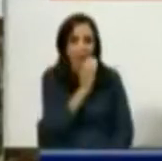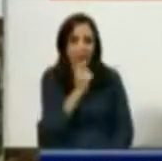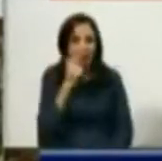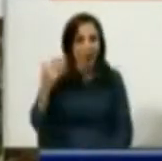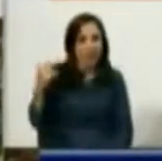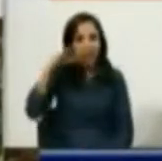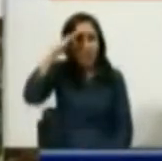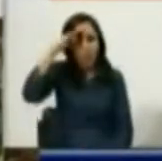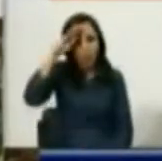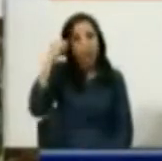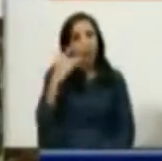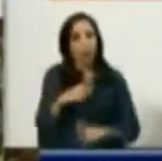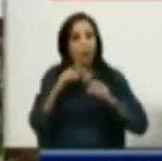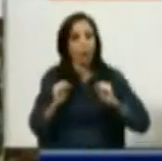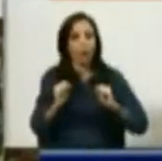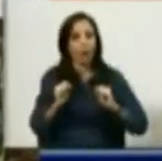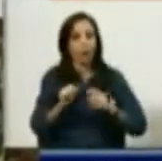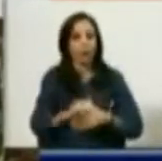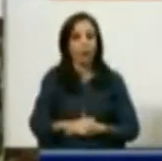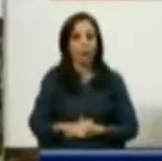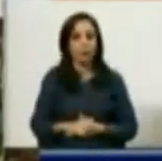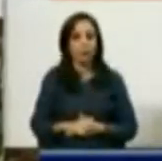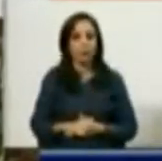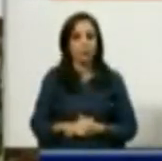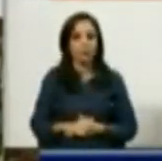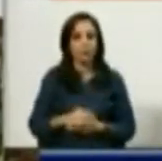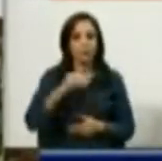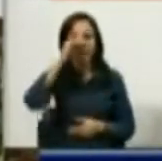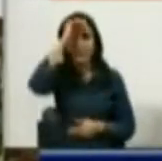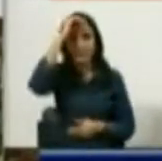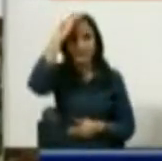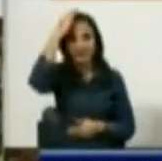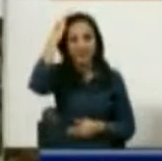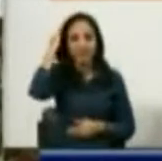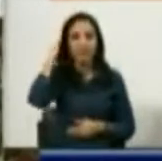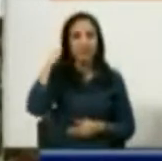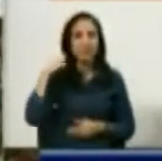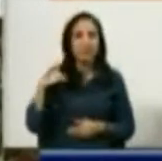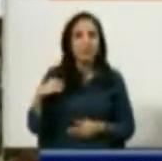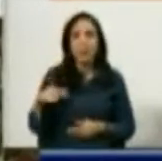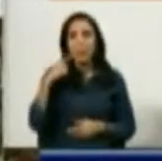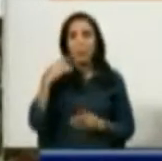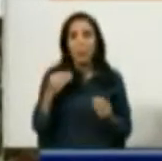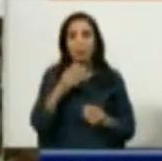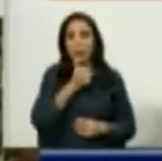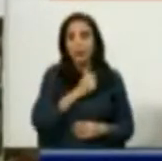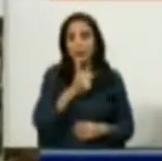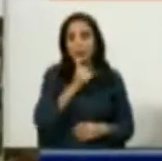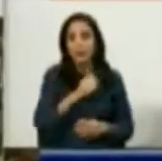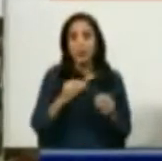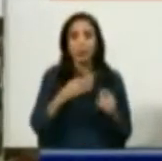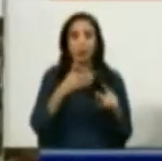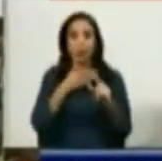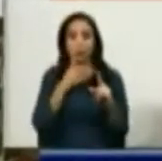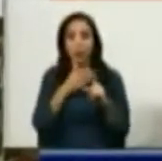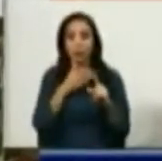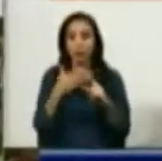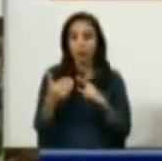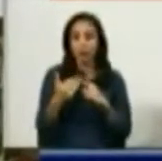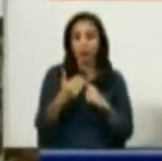la firmeza del pueblo cubano sobre la firmeza del pueblo cubano para aguantar todos los ataques